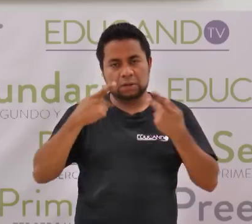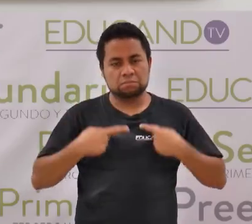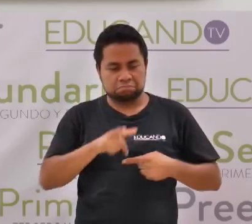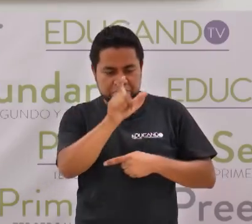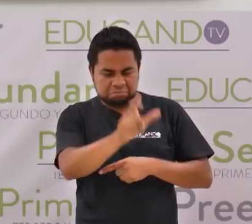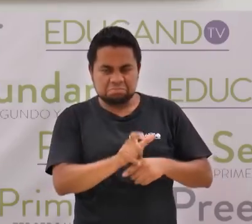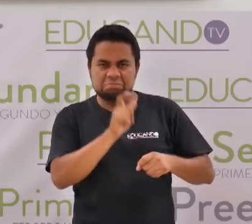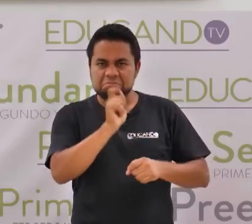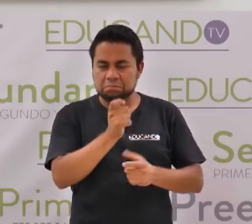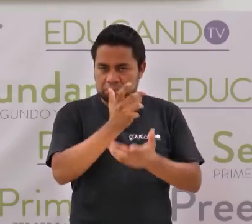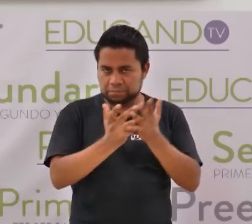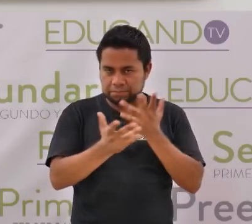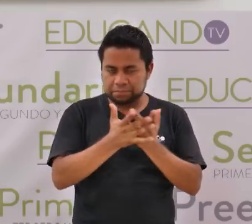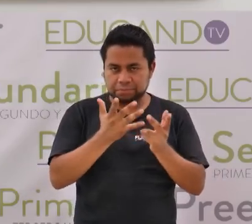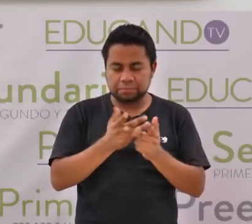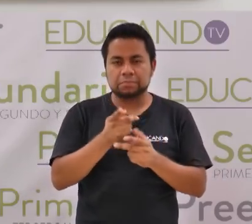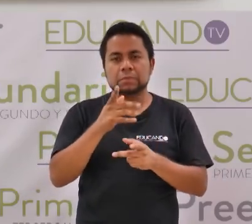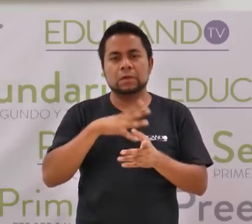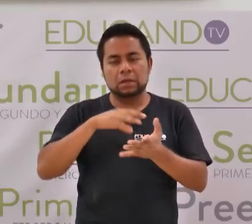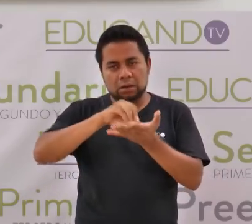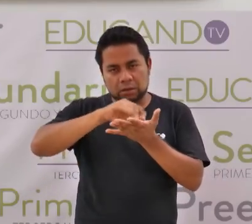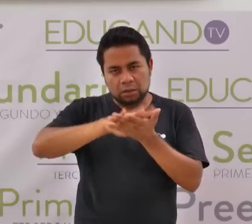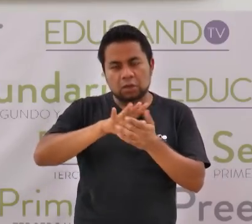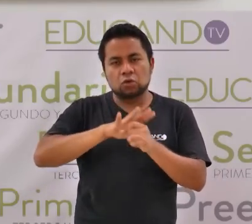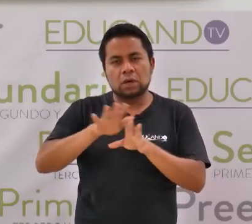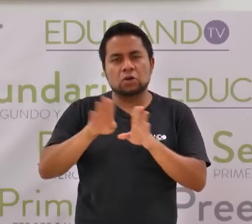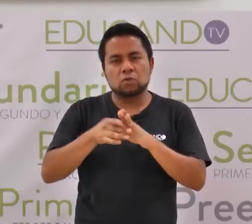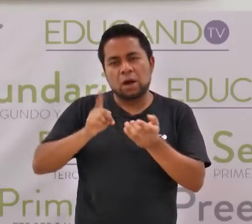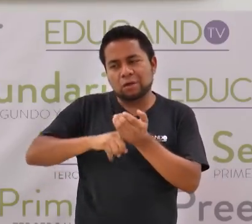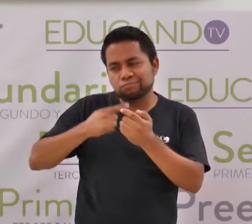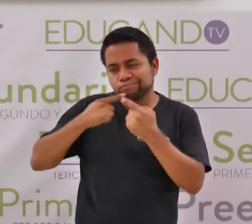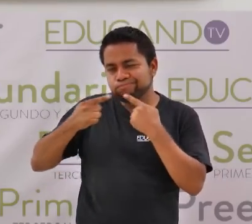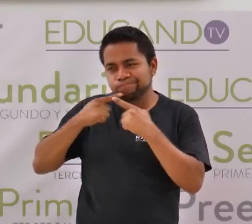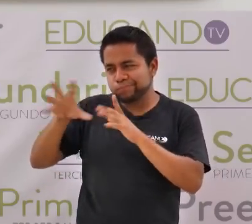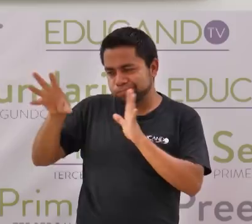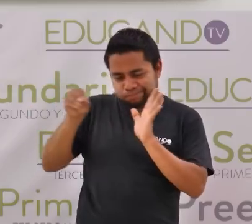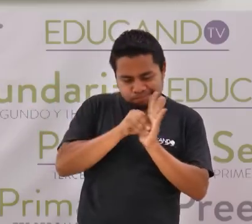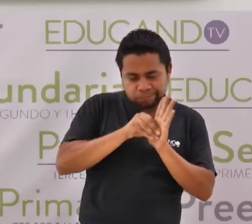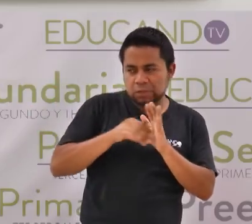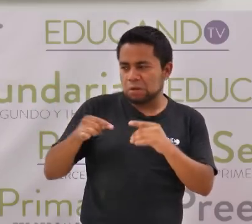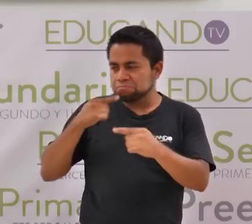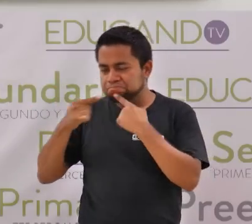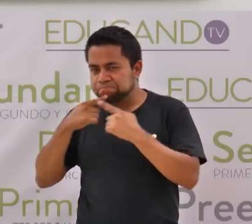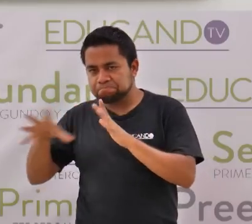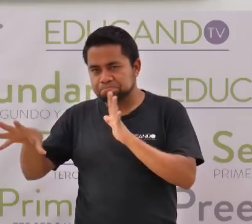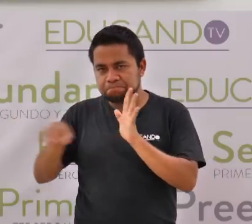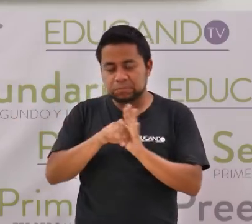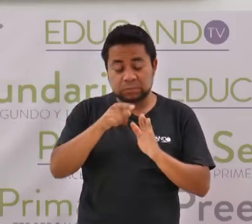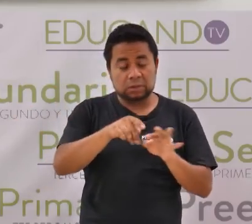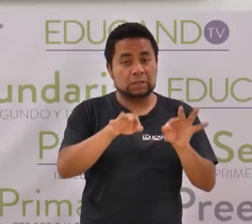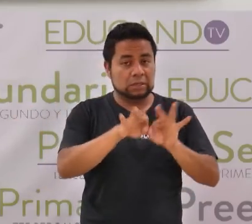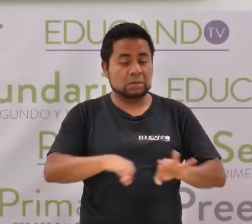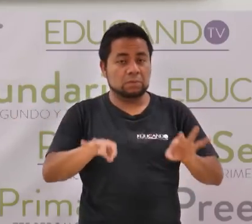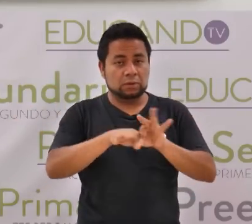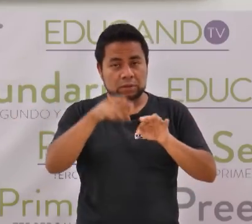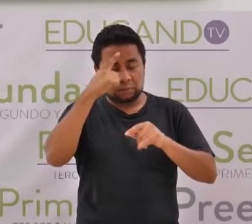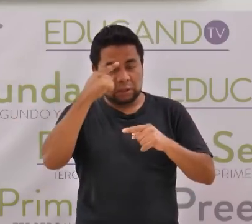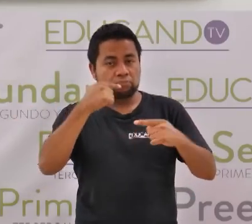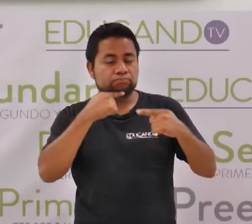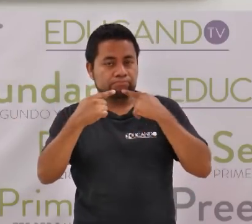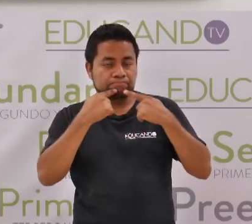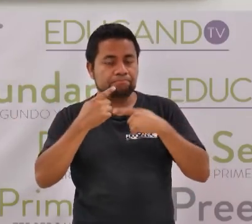un personaje. Hay que plasmar cada punto del argumento. Entonces aquí había un punto importante